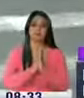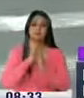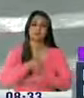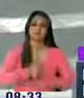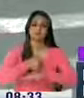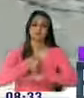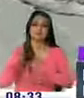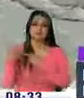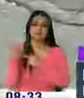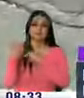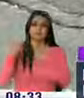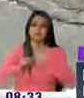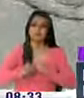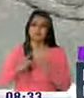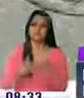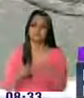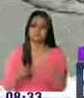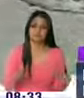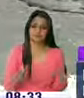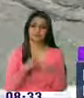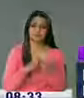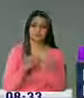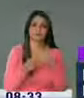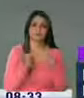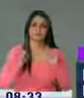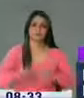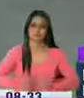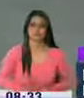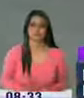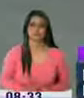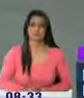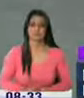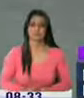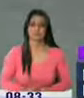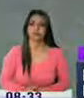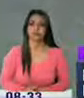correspondientes den una solución a este inconveniente, informó Sofía Vintimilla.